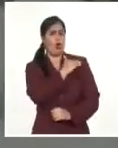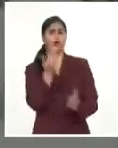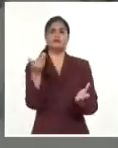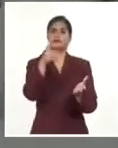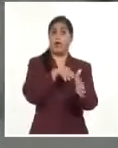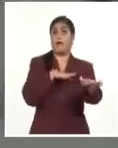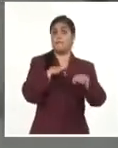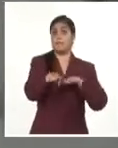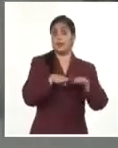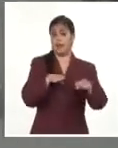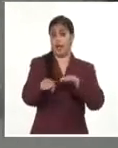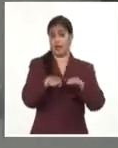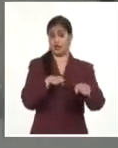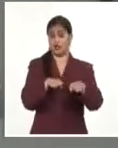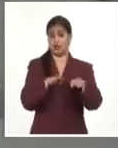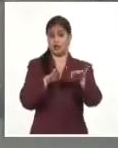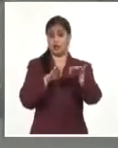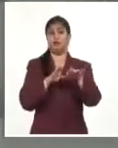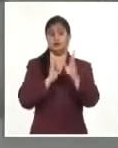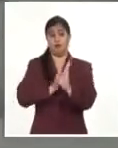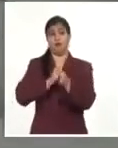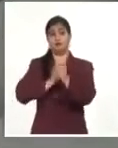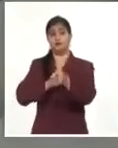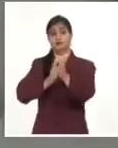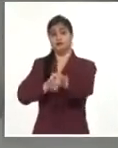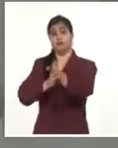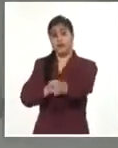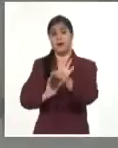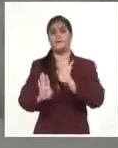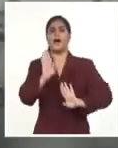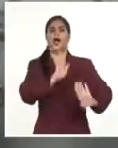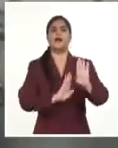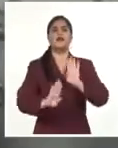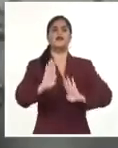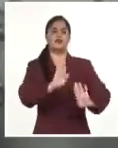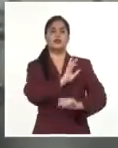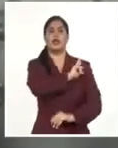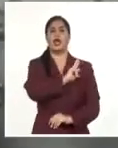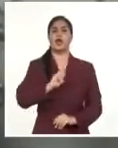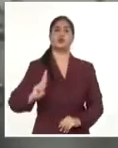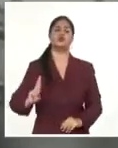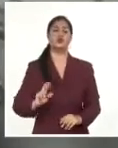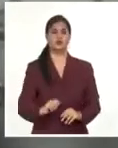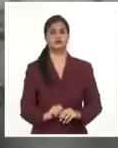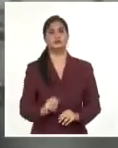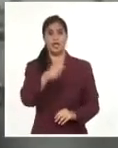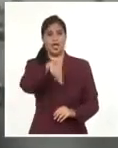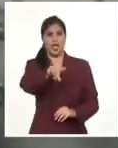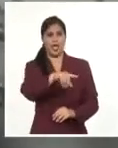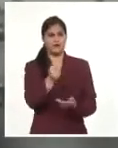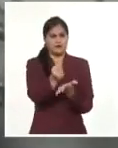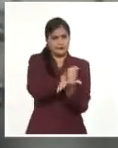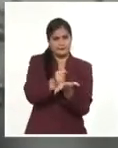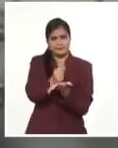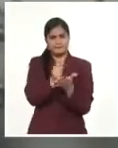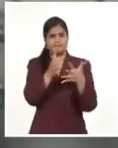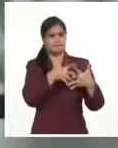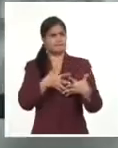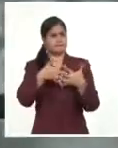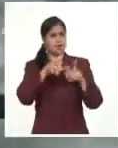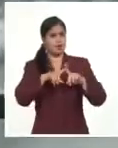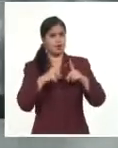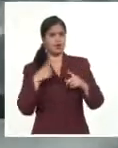incorporarse a sus batallones para enfrentar y vencer la inminente agresión. Lo que no pueden perdonarnos los imperialistas es que estemos